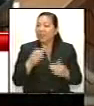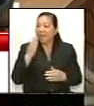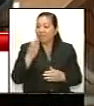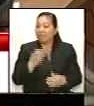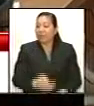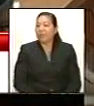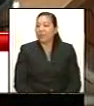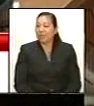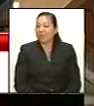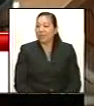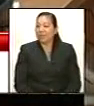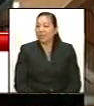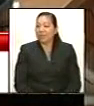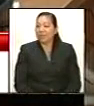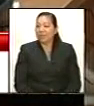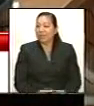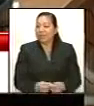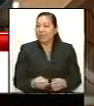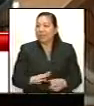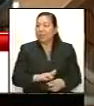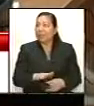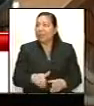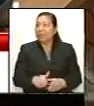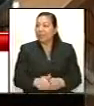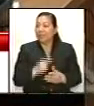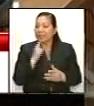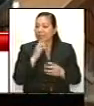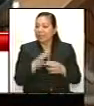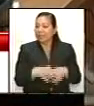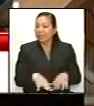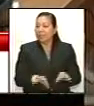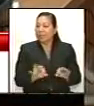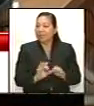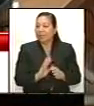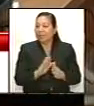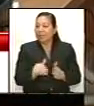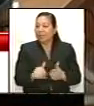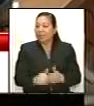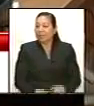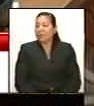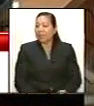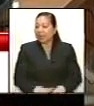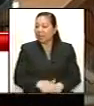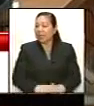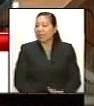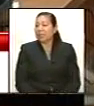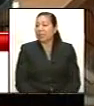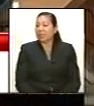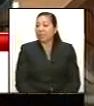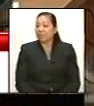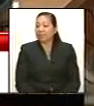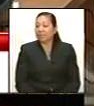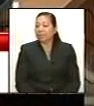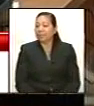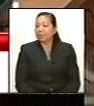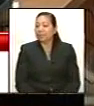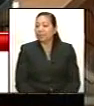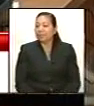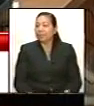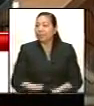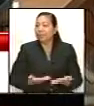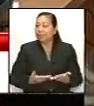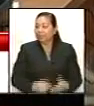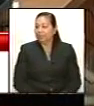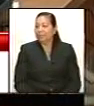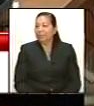futuras sesiones a convocar, ¿no? Es importante todo lo que hemos escuchado, felicitar el trabajo de la sociedad